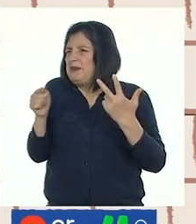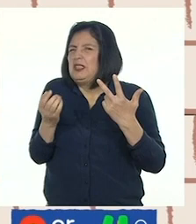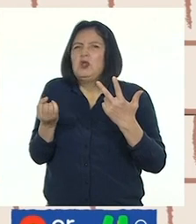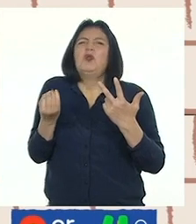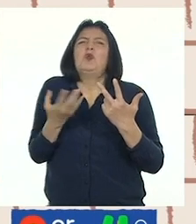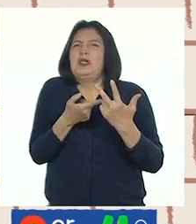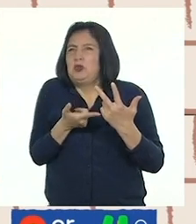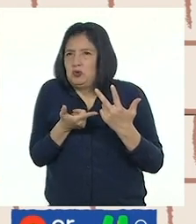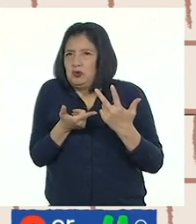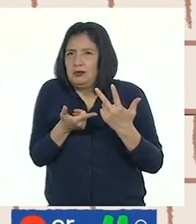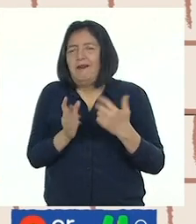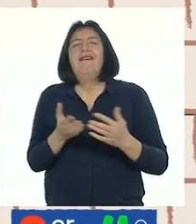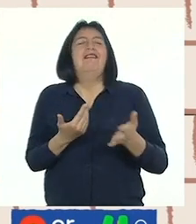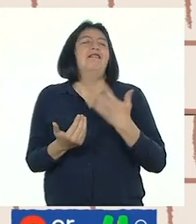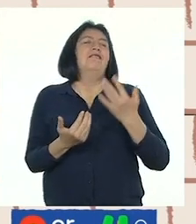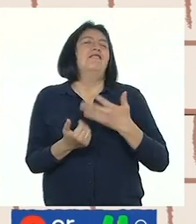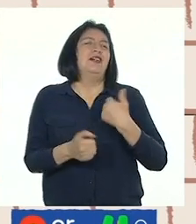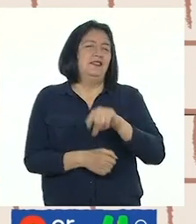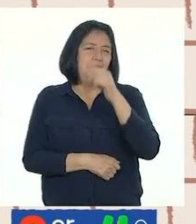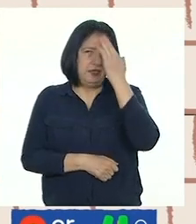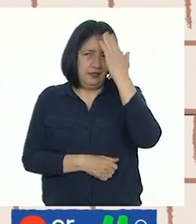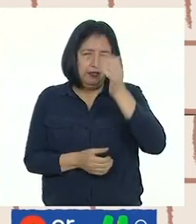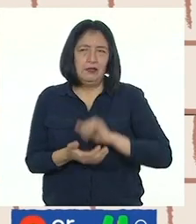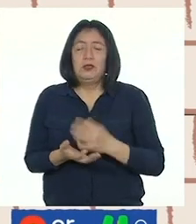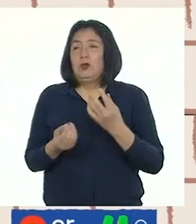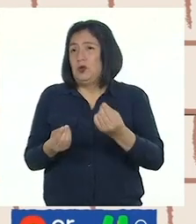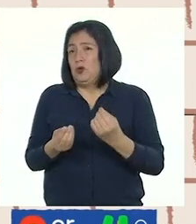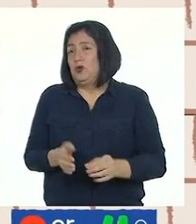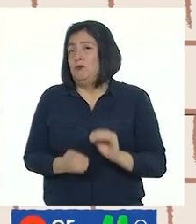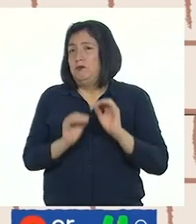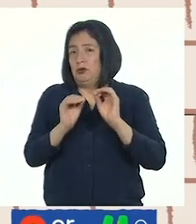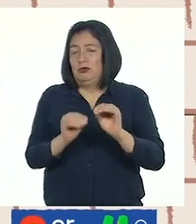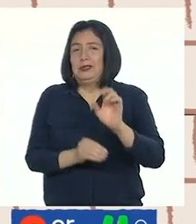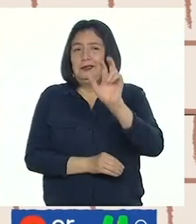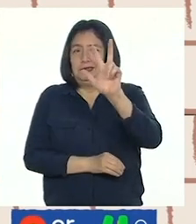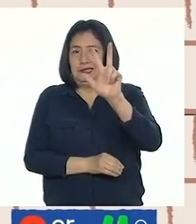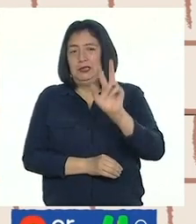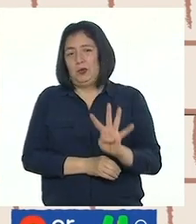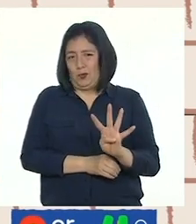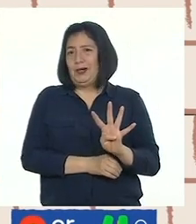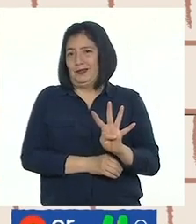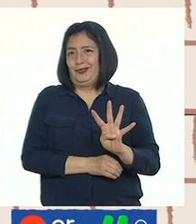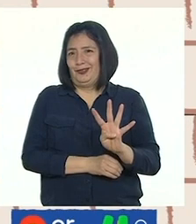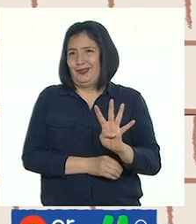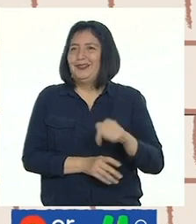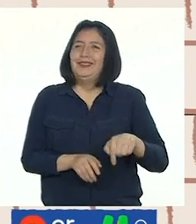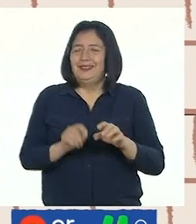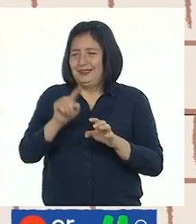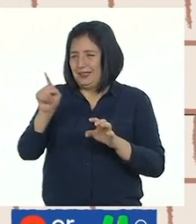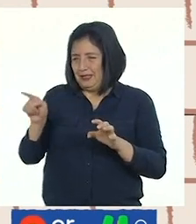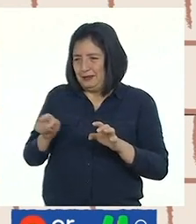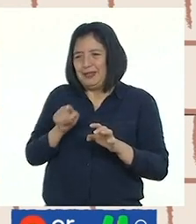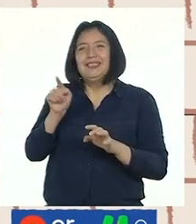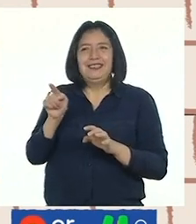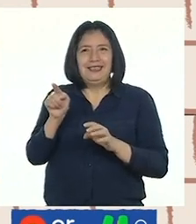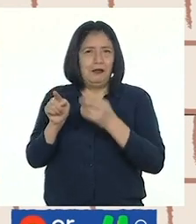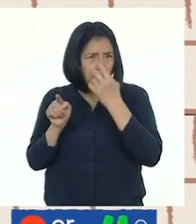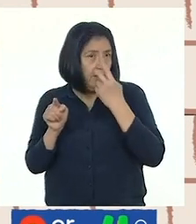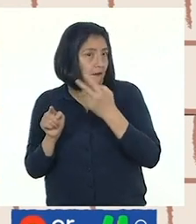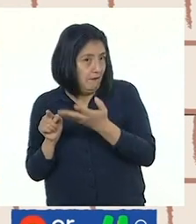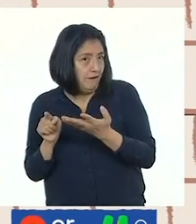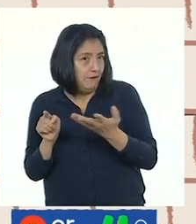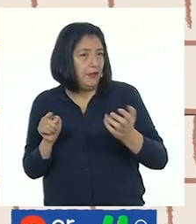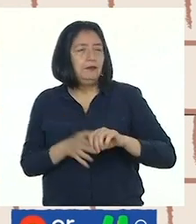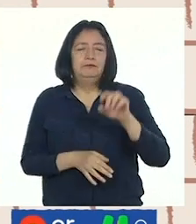porciones? Fácil. Para saber esto, solo representan las tres cuartas partes del pastel. ¿Ven? Y